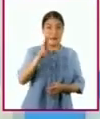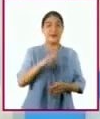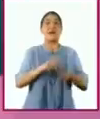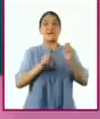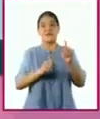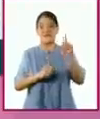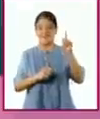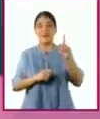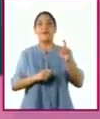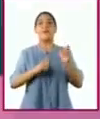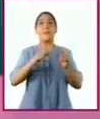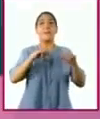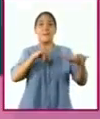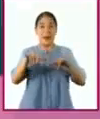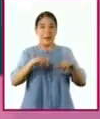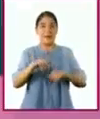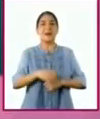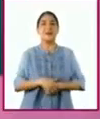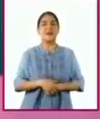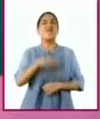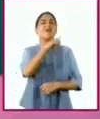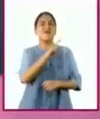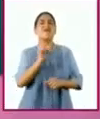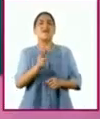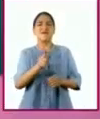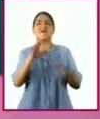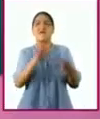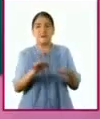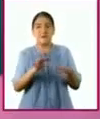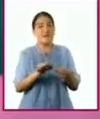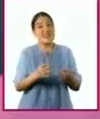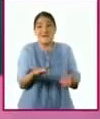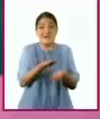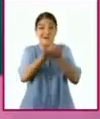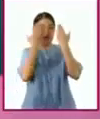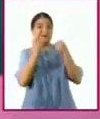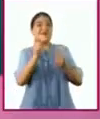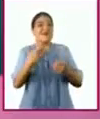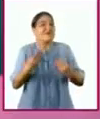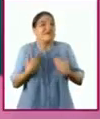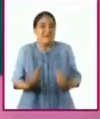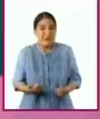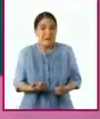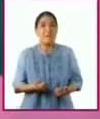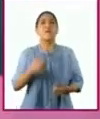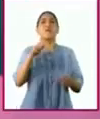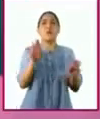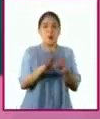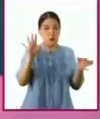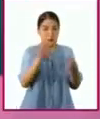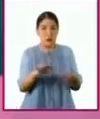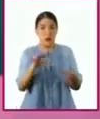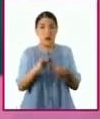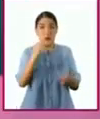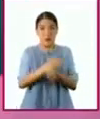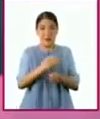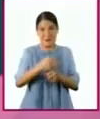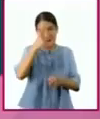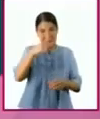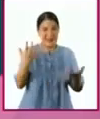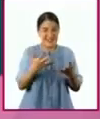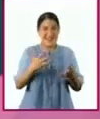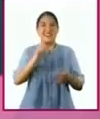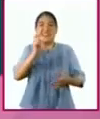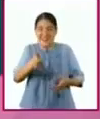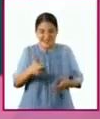pantalla? ¿De qué nos habla? No podemos saberlo. Sucede que para que nosotros podamos interpretar un